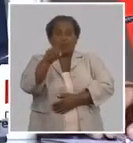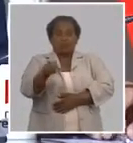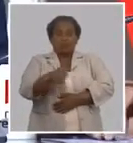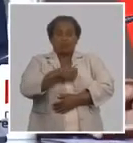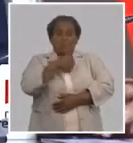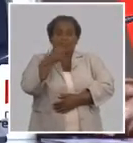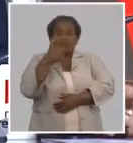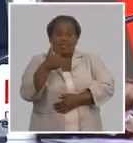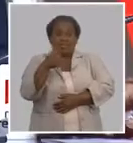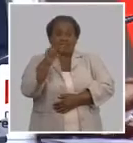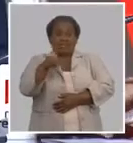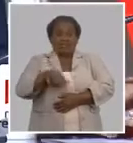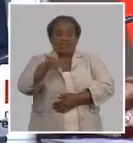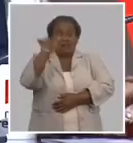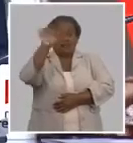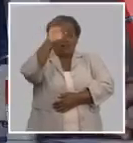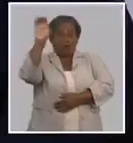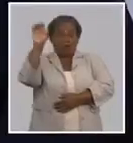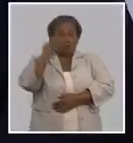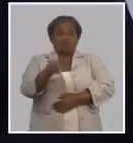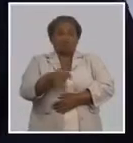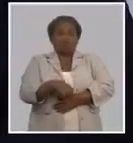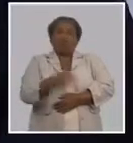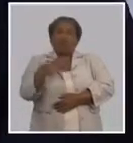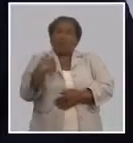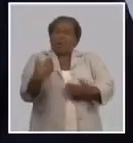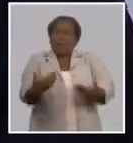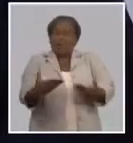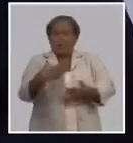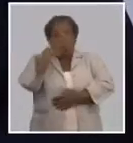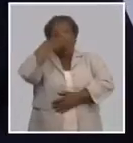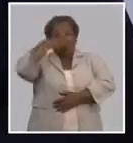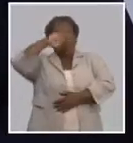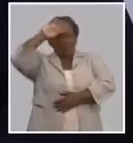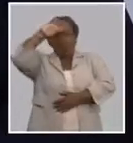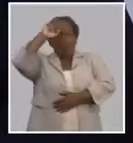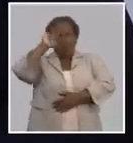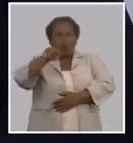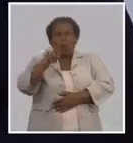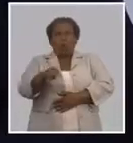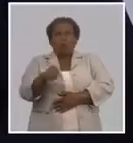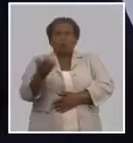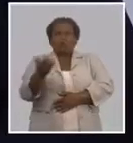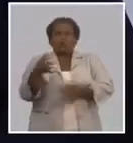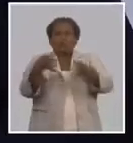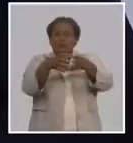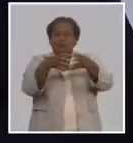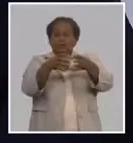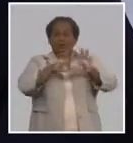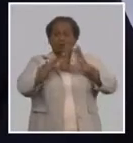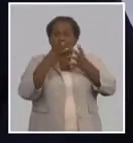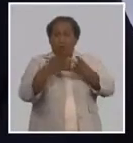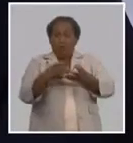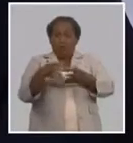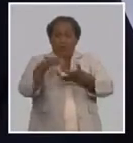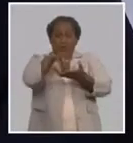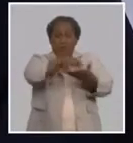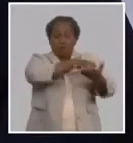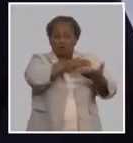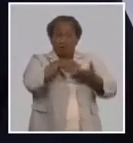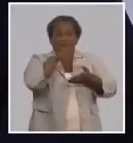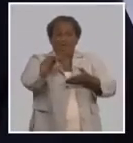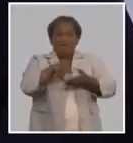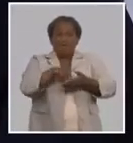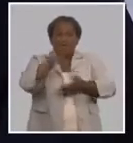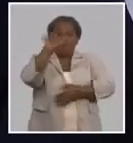de cuba como armando enfrentó el instituto enfrentaban todas las instituciones de la aeronáutica civil en